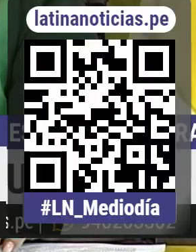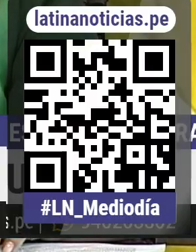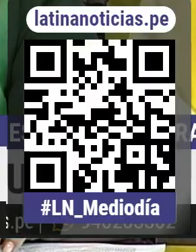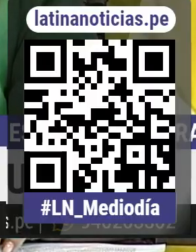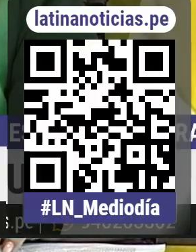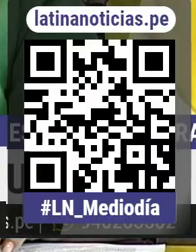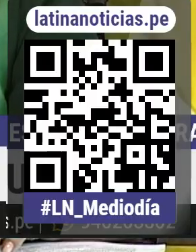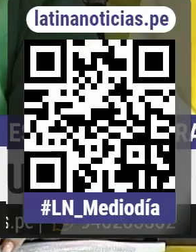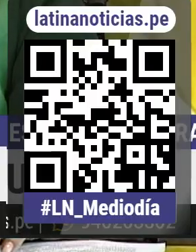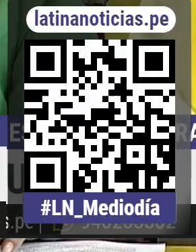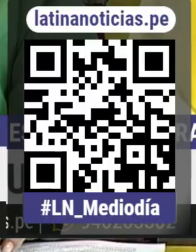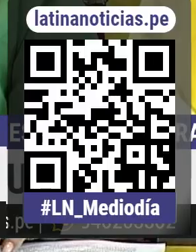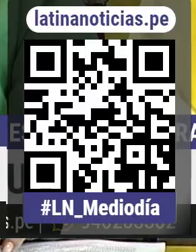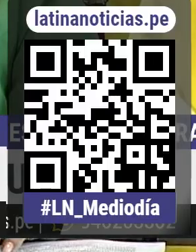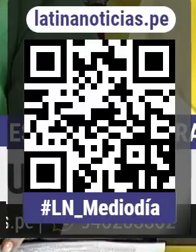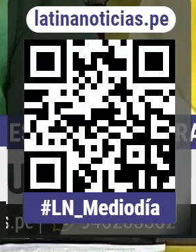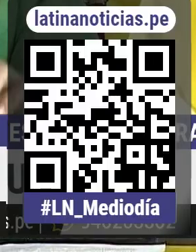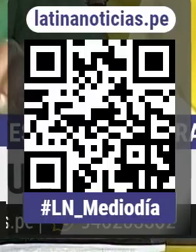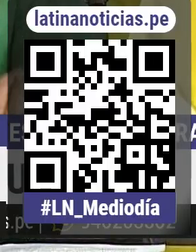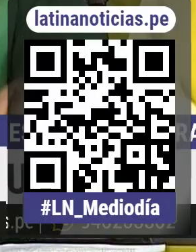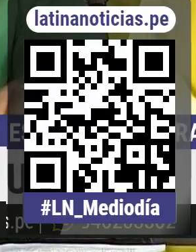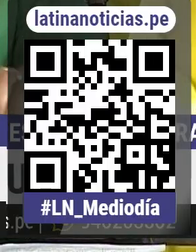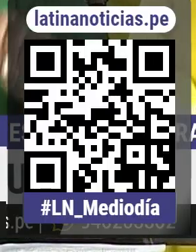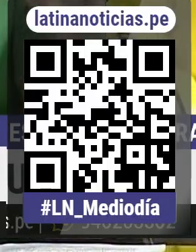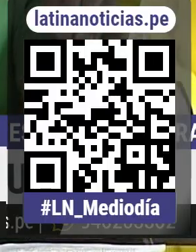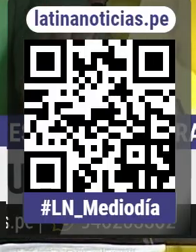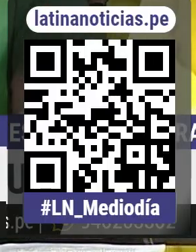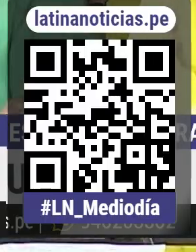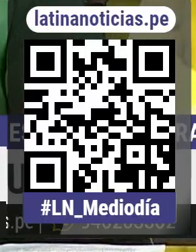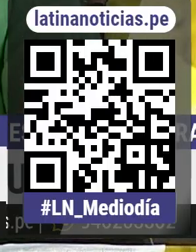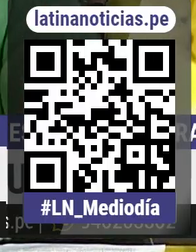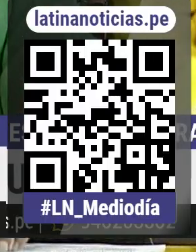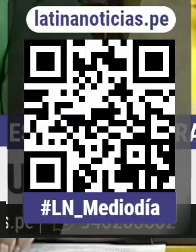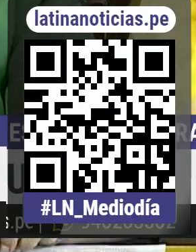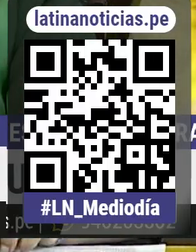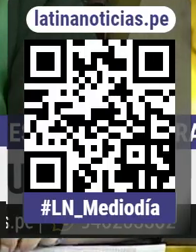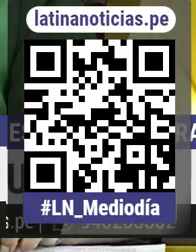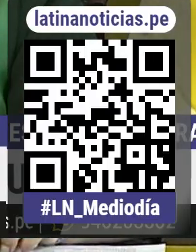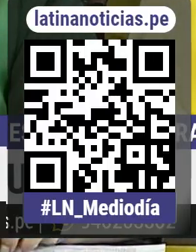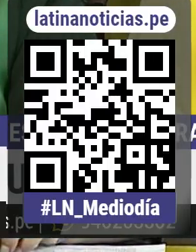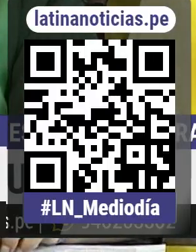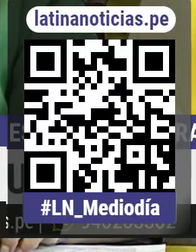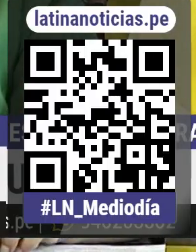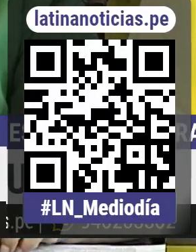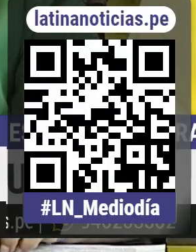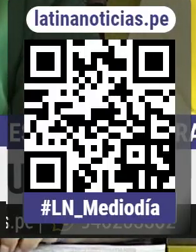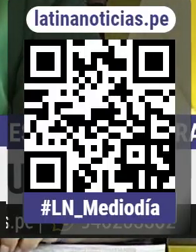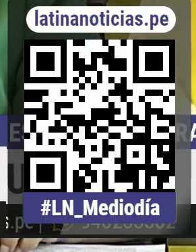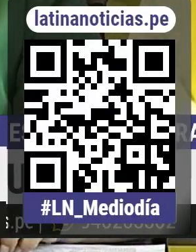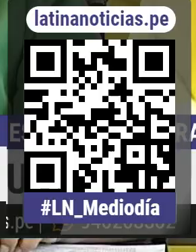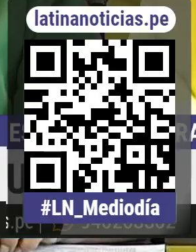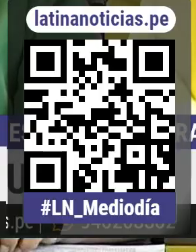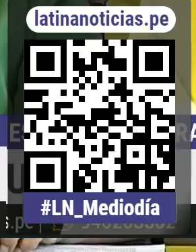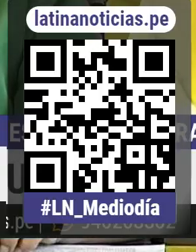lado, dice que no van a permitir la violencia y que en todo caso van a estar muy atentos los